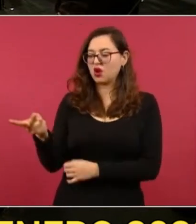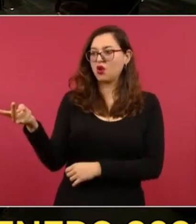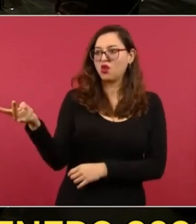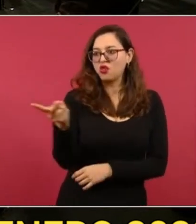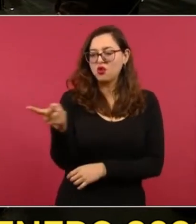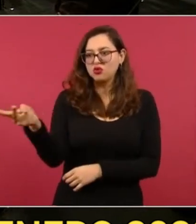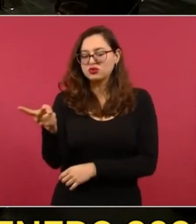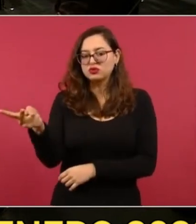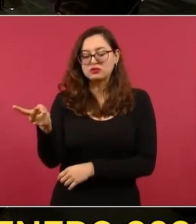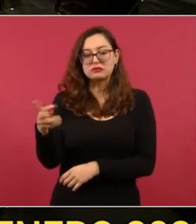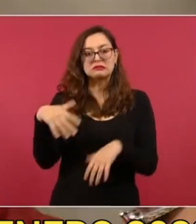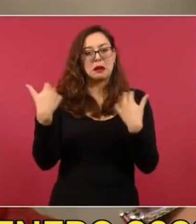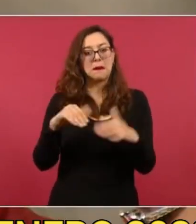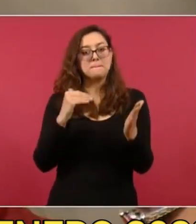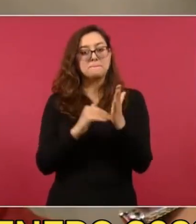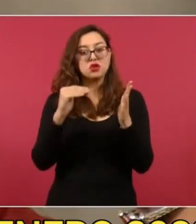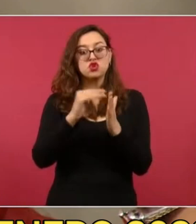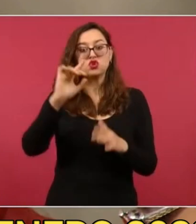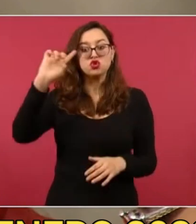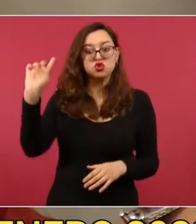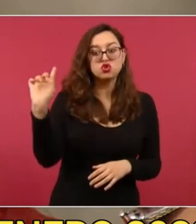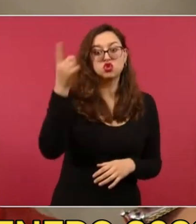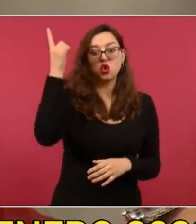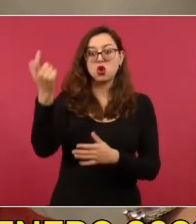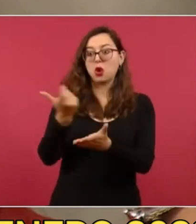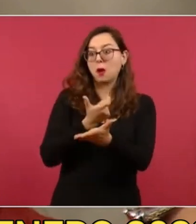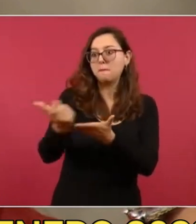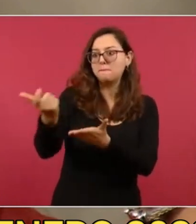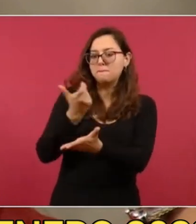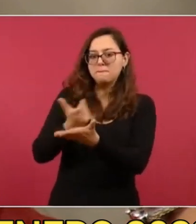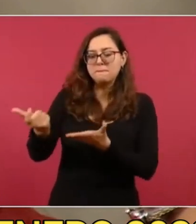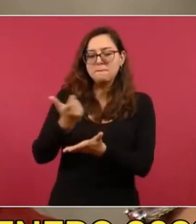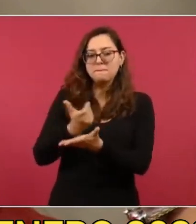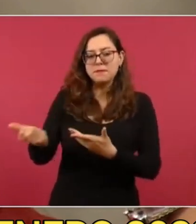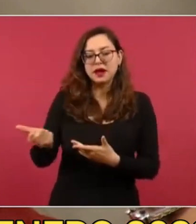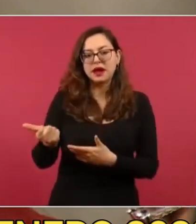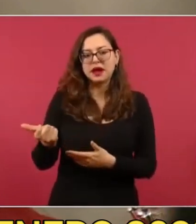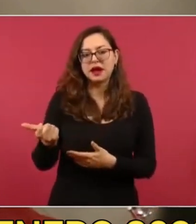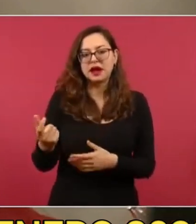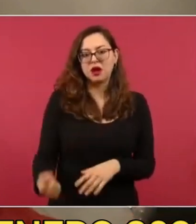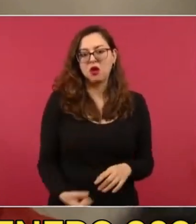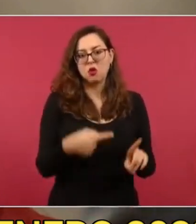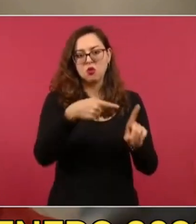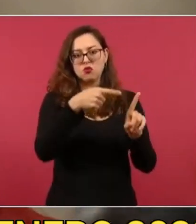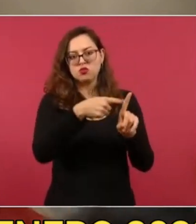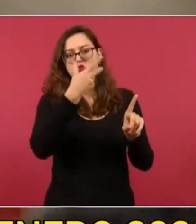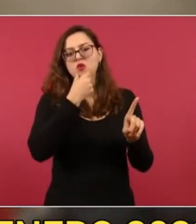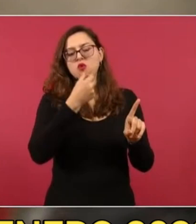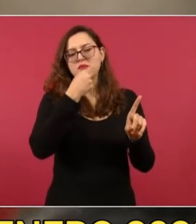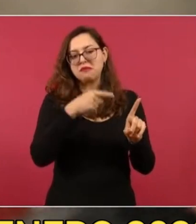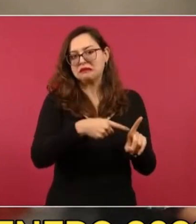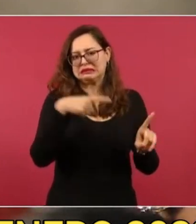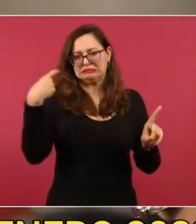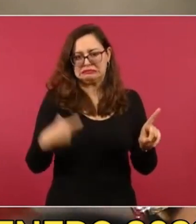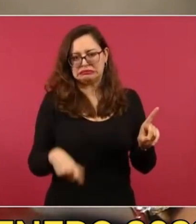financian y de manera fuerte con millones de dólares es George Soros. Ese es uno de los personajes, seguramente habrá